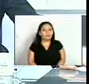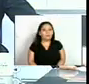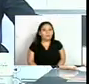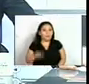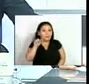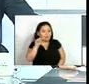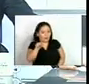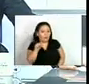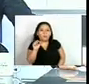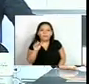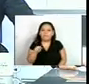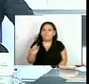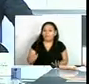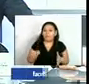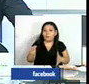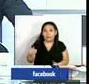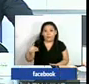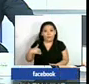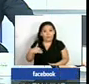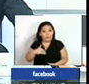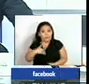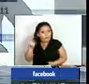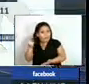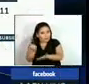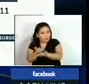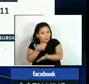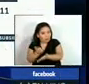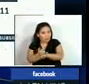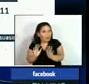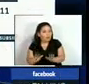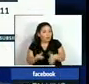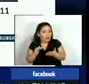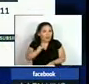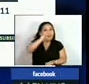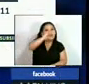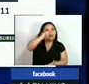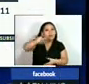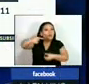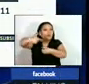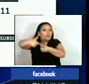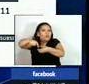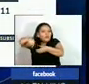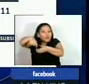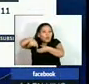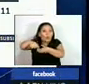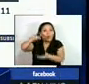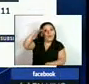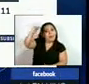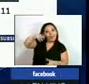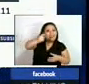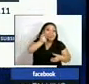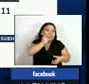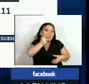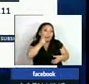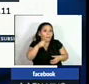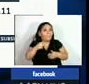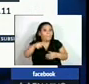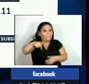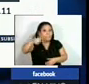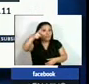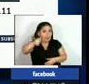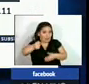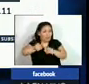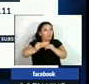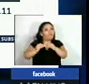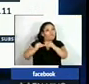Así es, vamos a contarles que el Ministerio de Economía ha informado que los precios de los cilindros de gas licuado van a experimentar alzas para el presente mes de